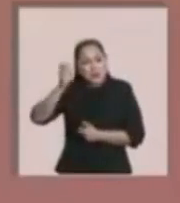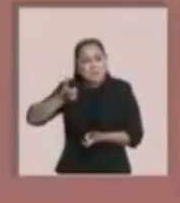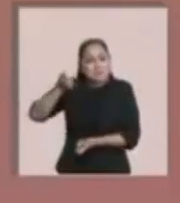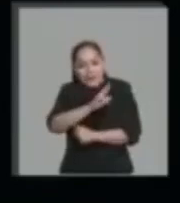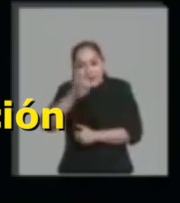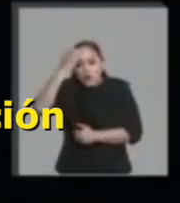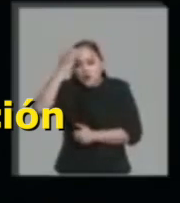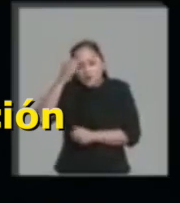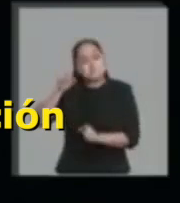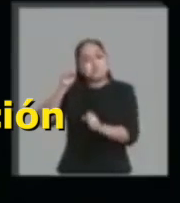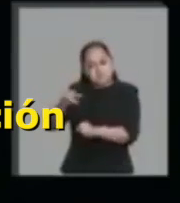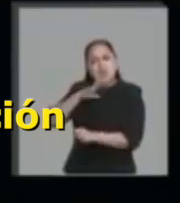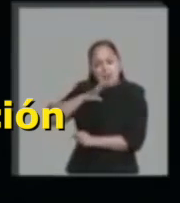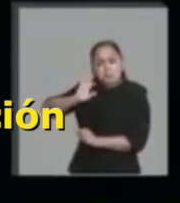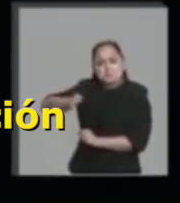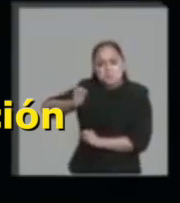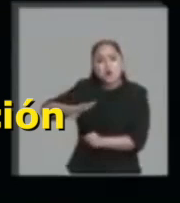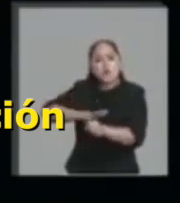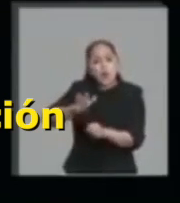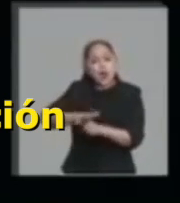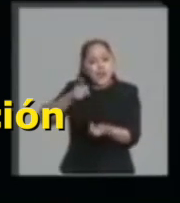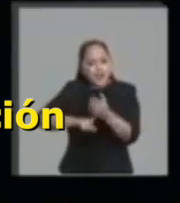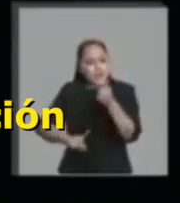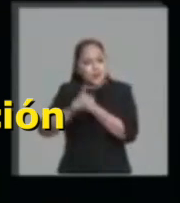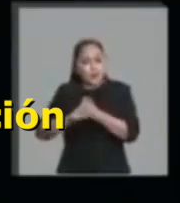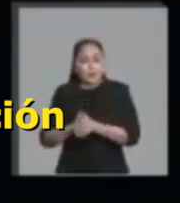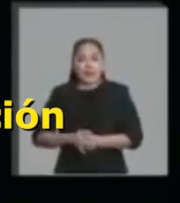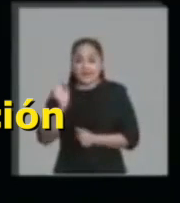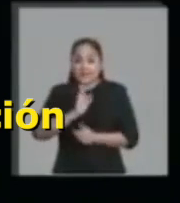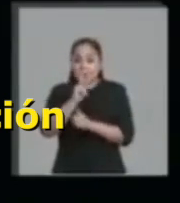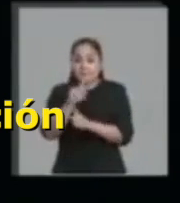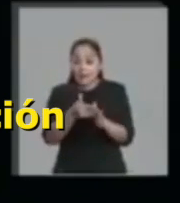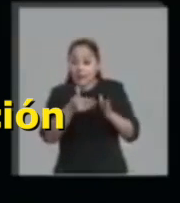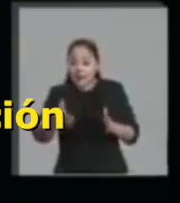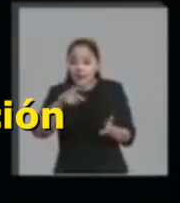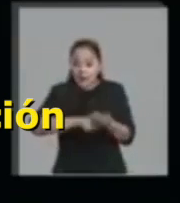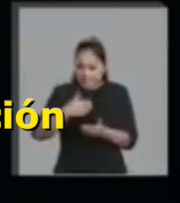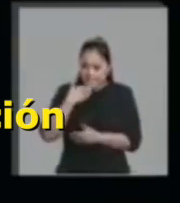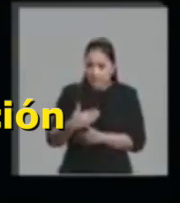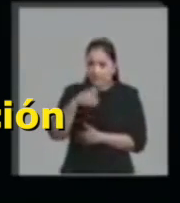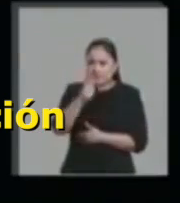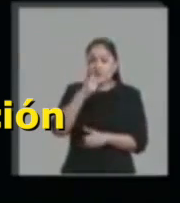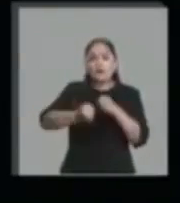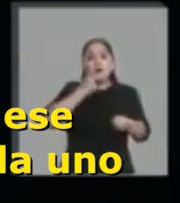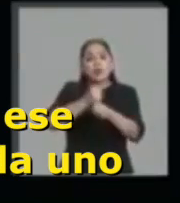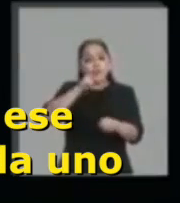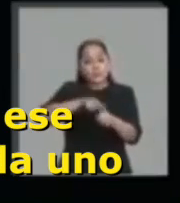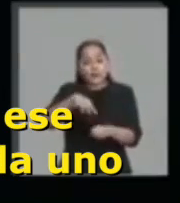en promedio a ricardo anaya cortés candidato de la coalición por mexico al frente se